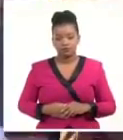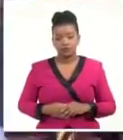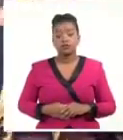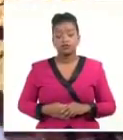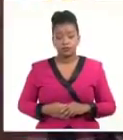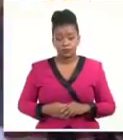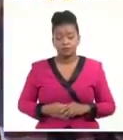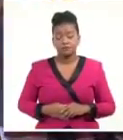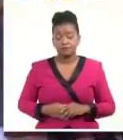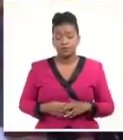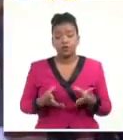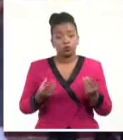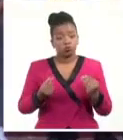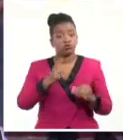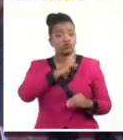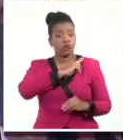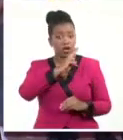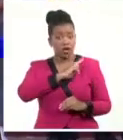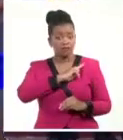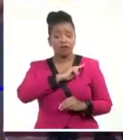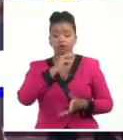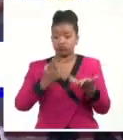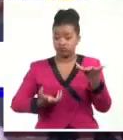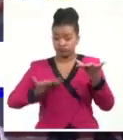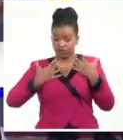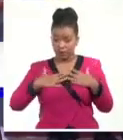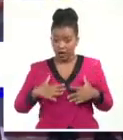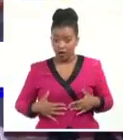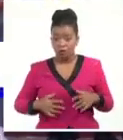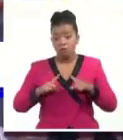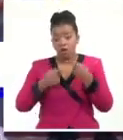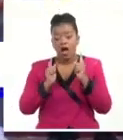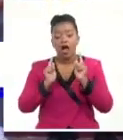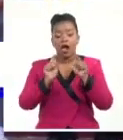leve, pero me lesioné también, es porque estábamos allí,